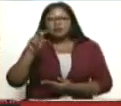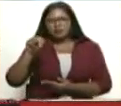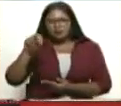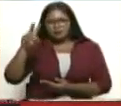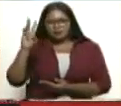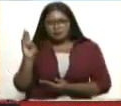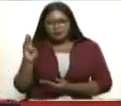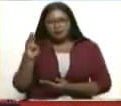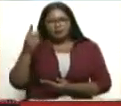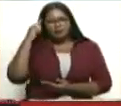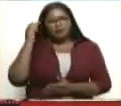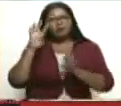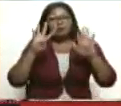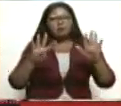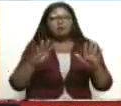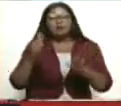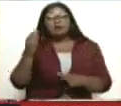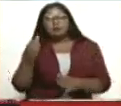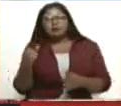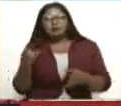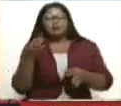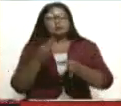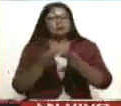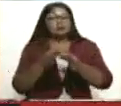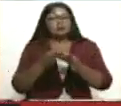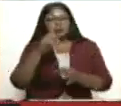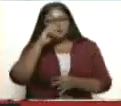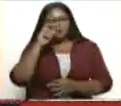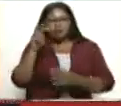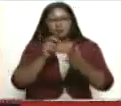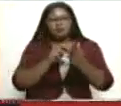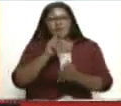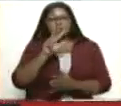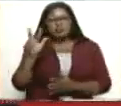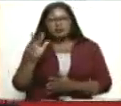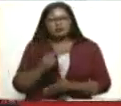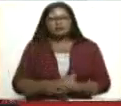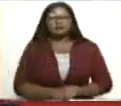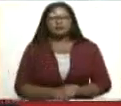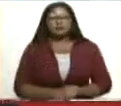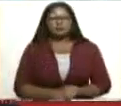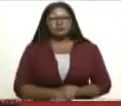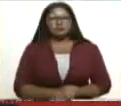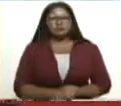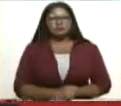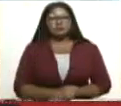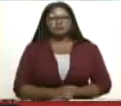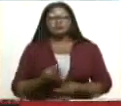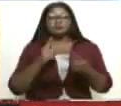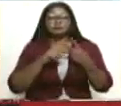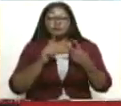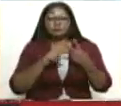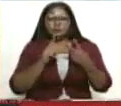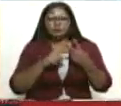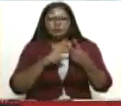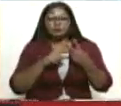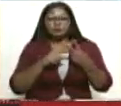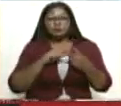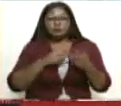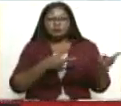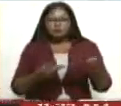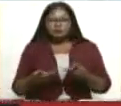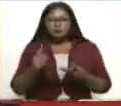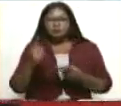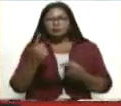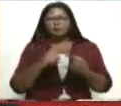los días 9 y 10 de septiembre de 2023. Punto 2. Recibimos el